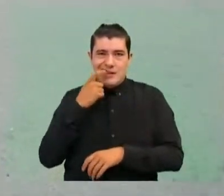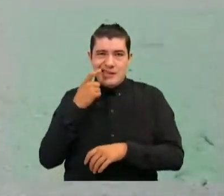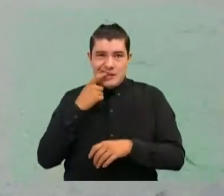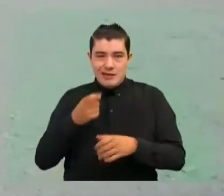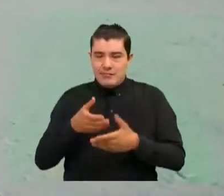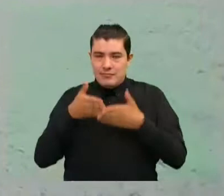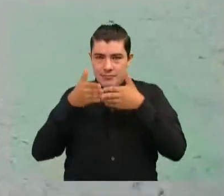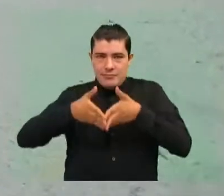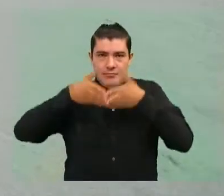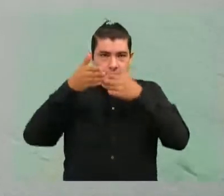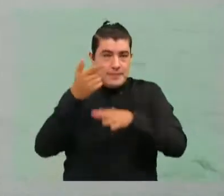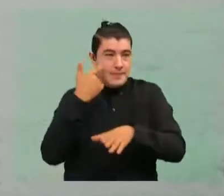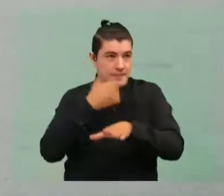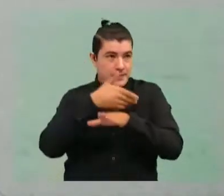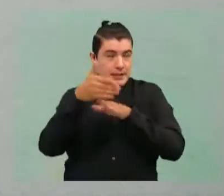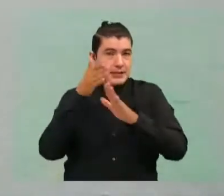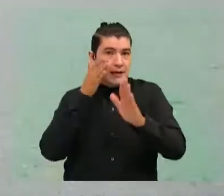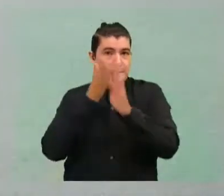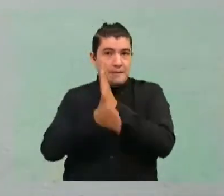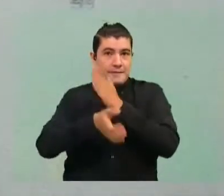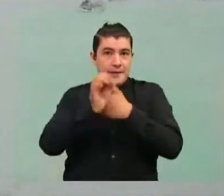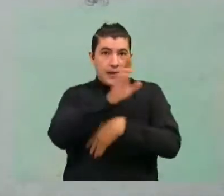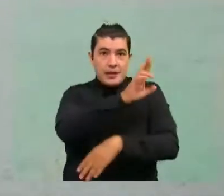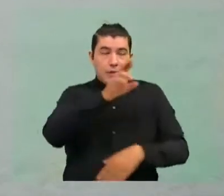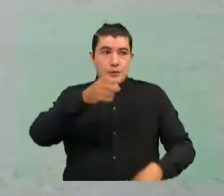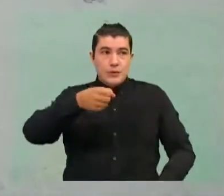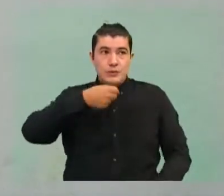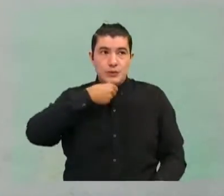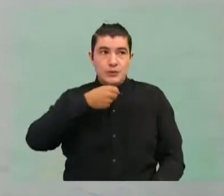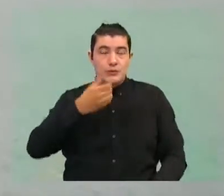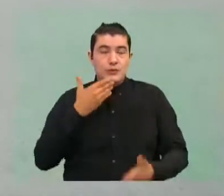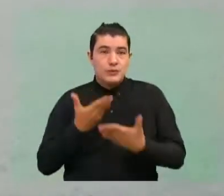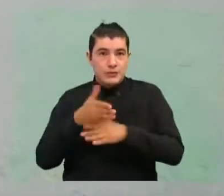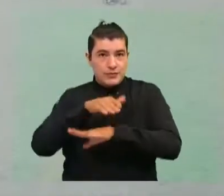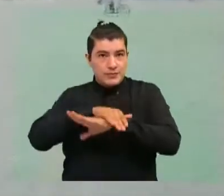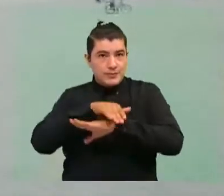esta es la información que tenemos por el momento desde